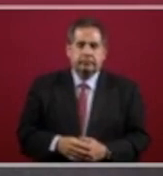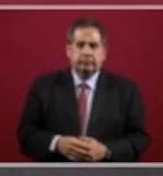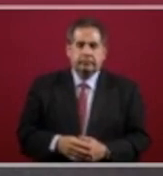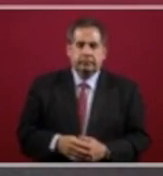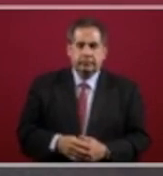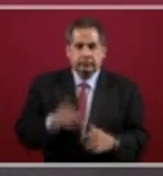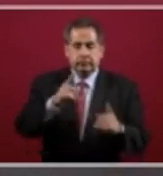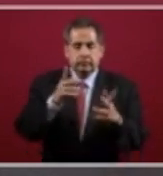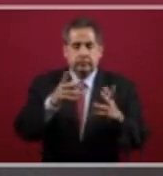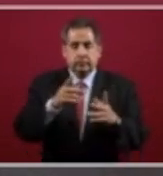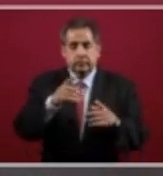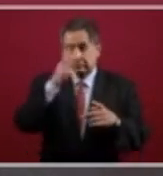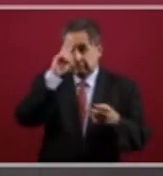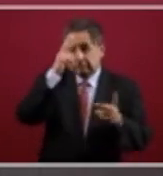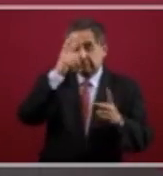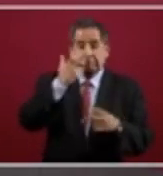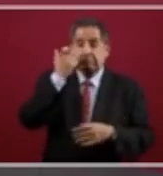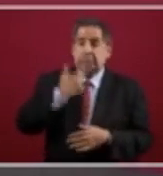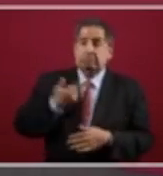no se vaya a malinterpretar.